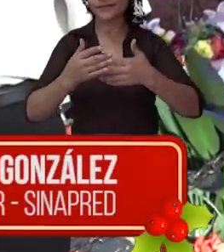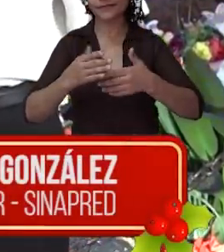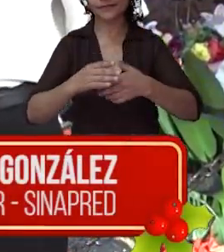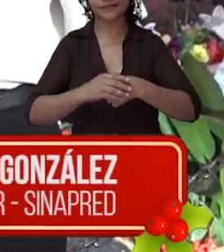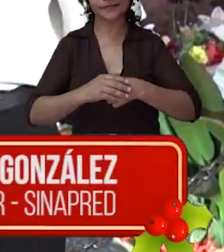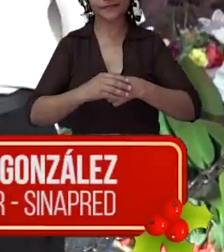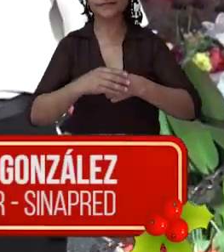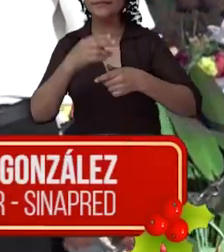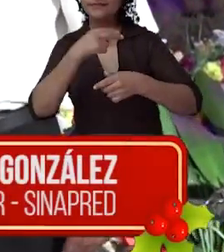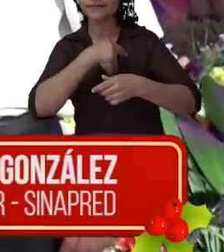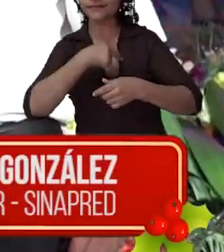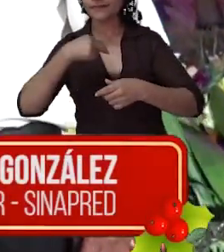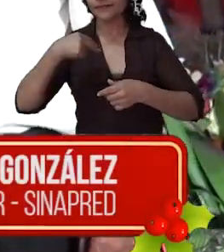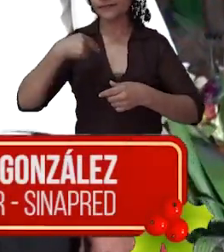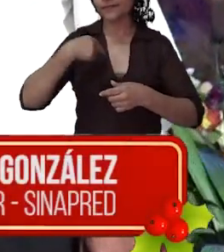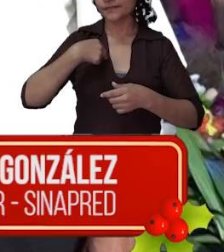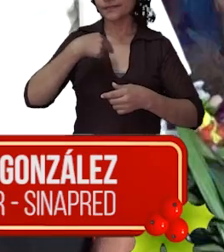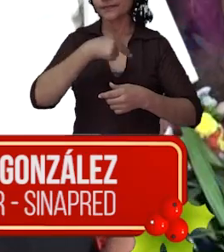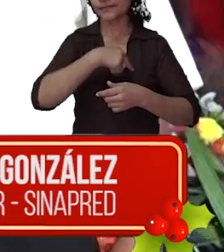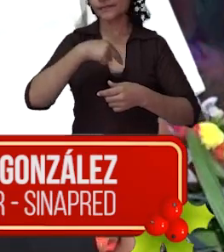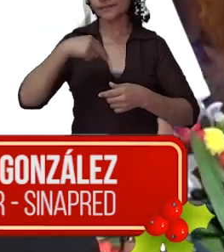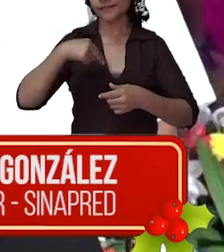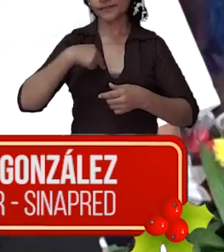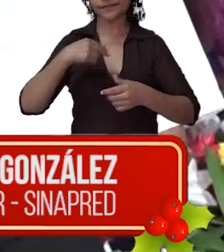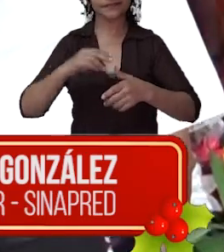Estamos concluyendo